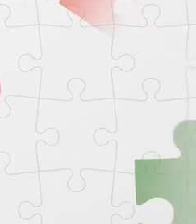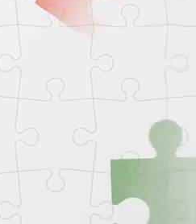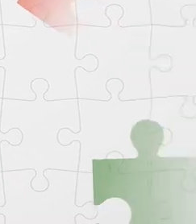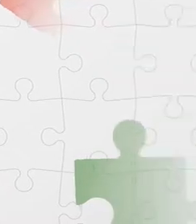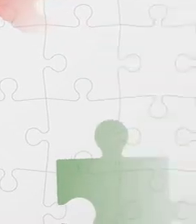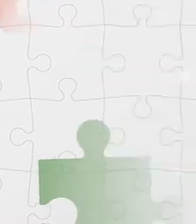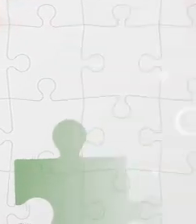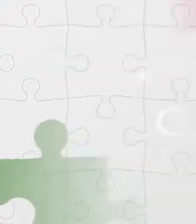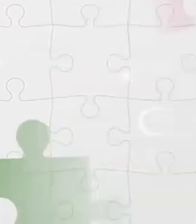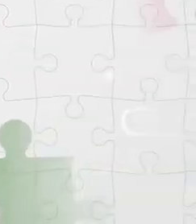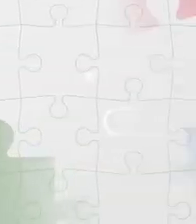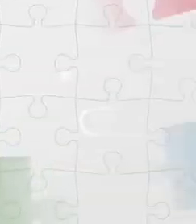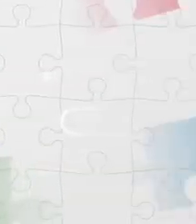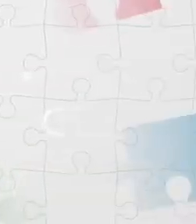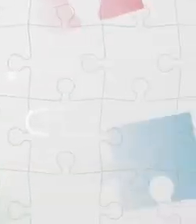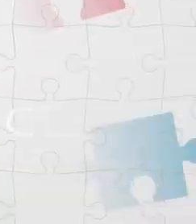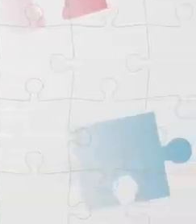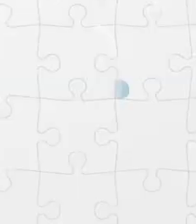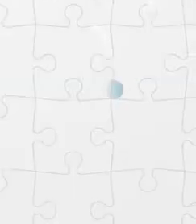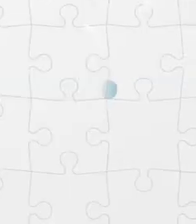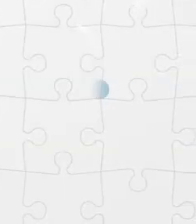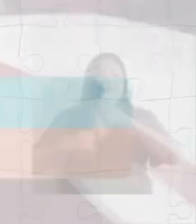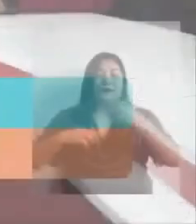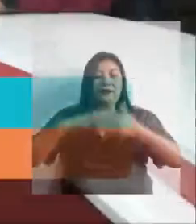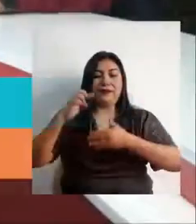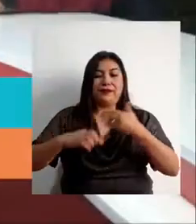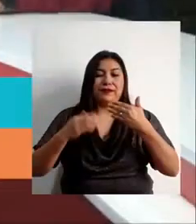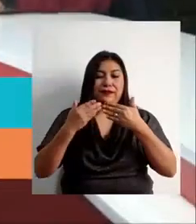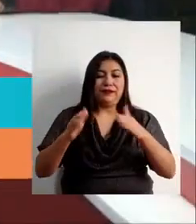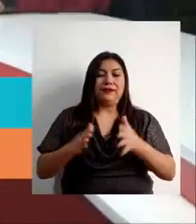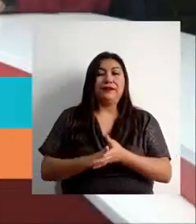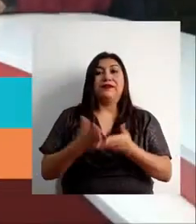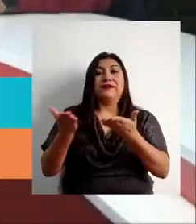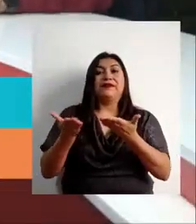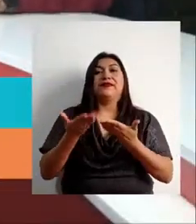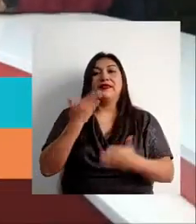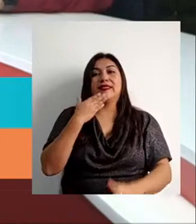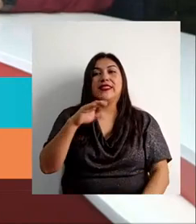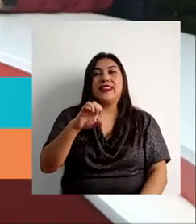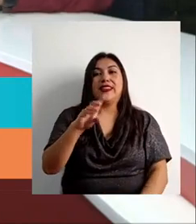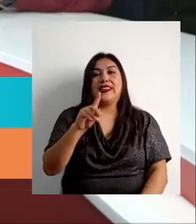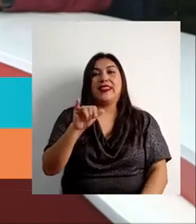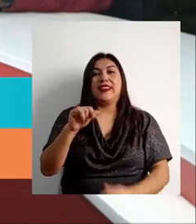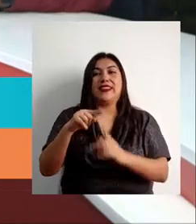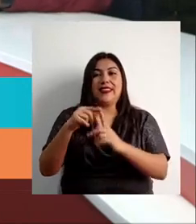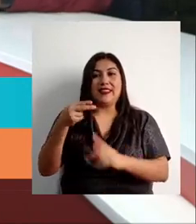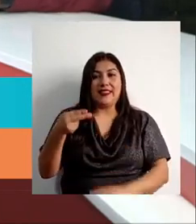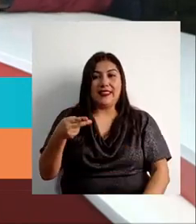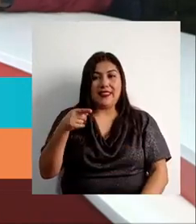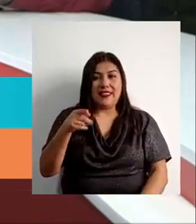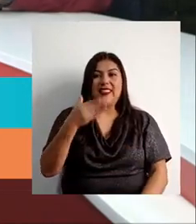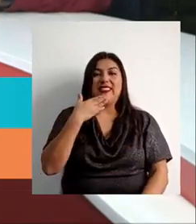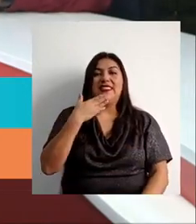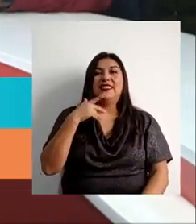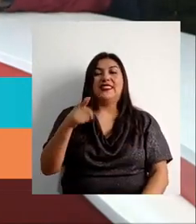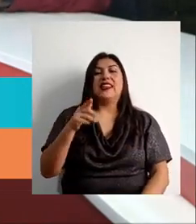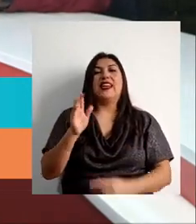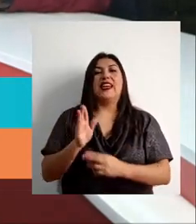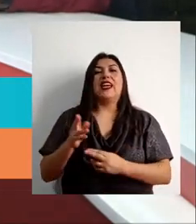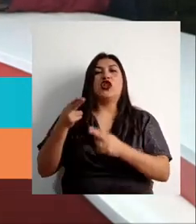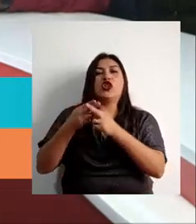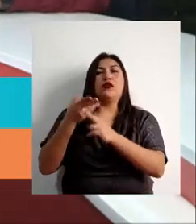Bueno, amigos, de regreso en Sin Barreras, Vilma, anunciamos a Edith Quesada, ¿verdad? Así es. Ella es la representante de la OREDIS,